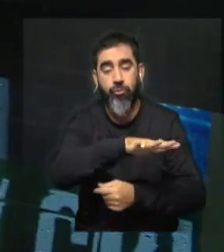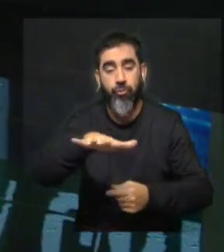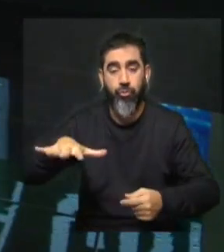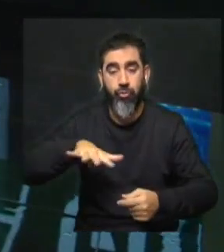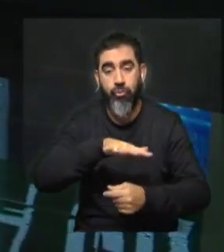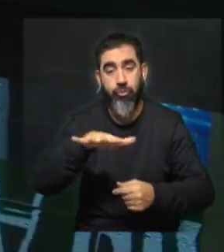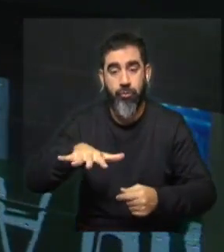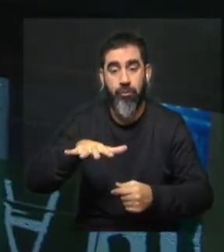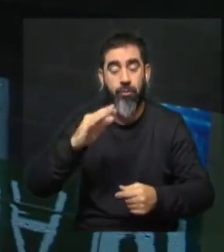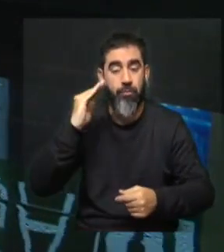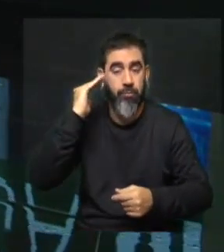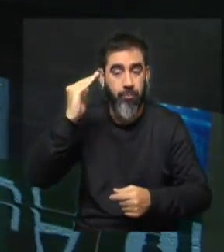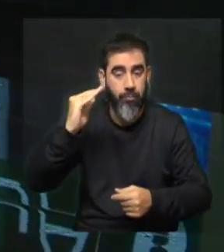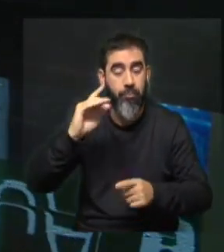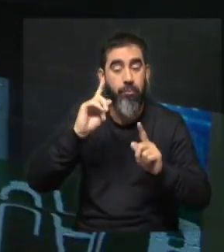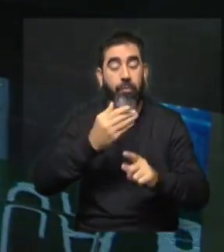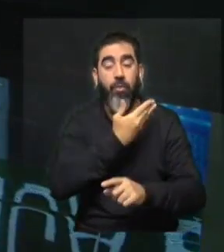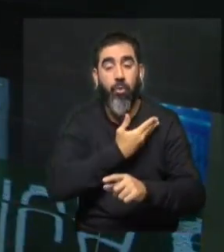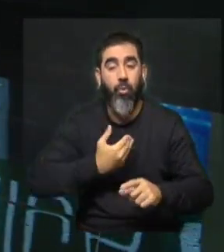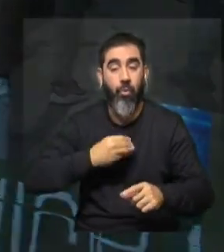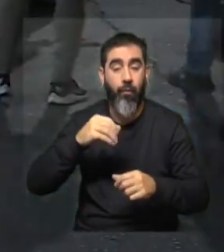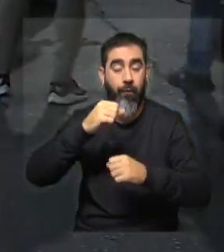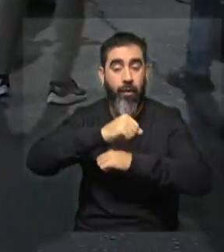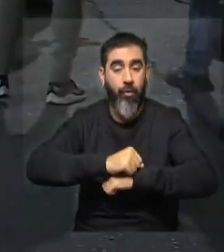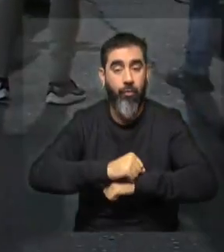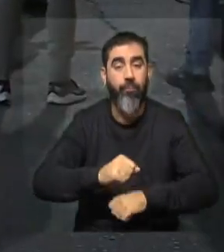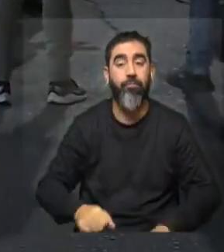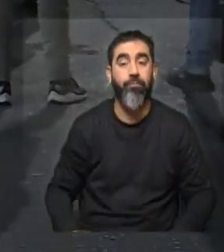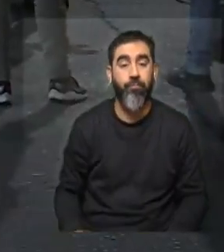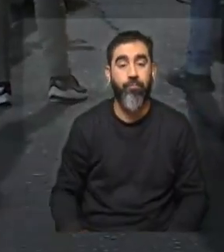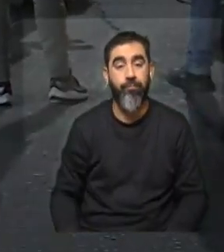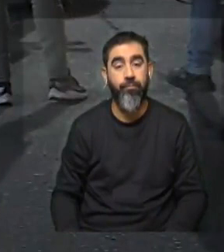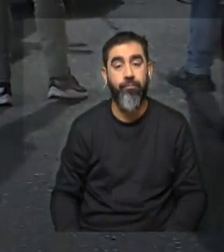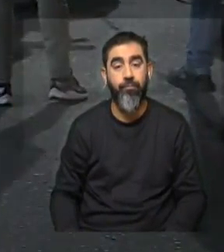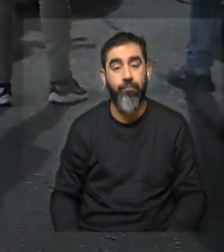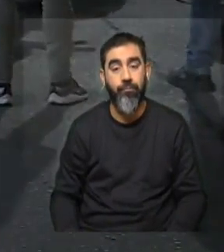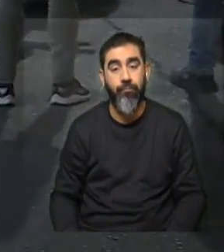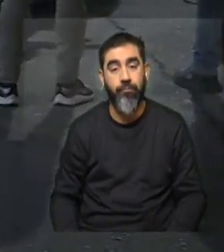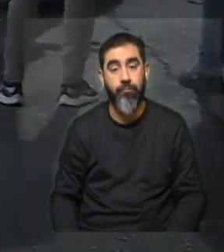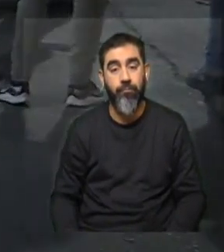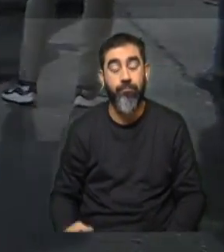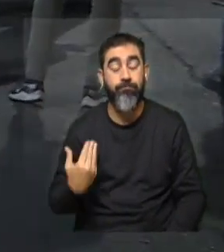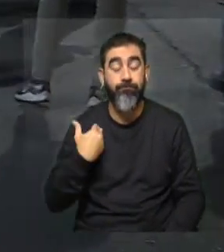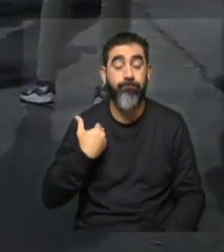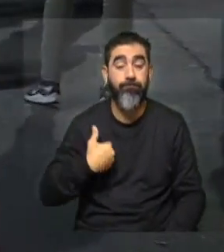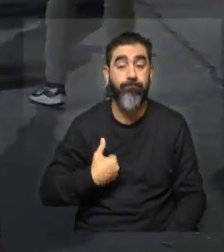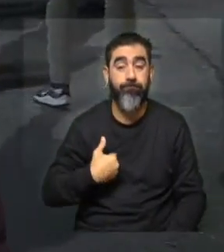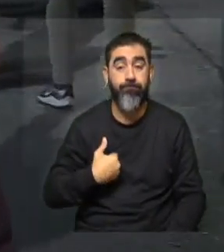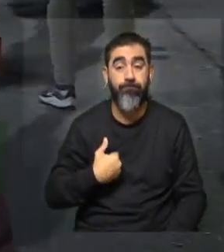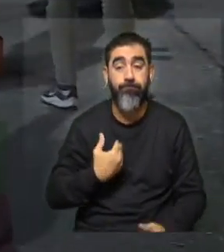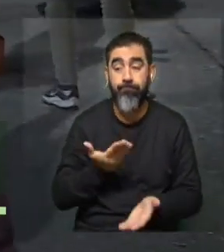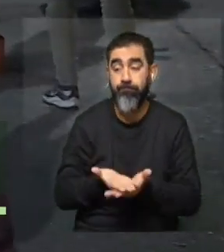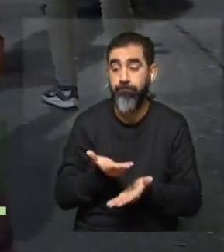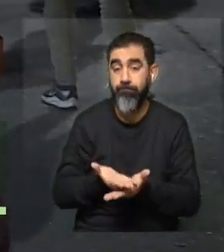civil académicos y también integrantes de gobierno bueno primero antes que nada lamentar la ausencia de